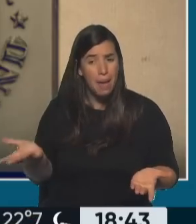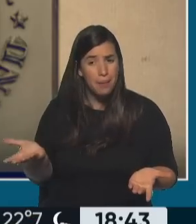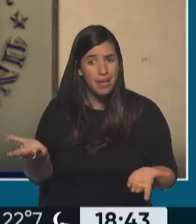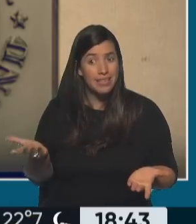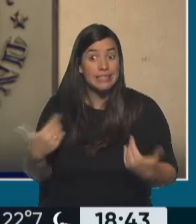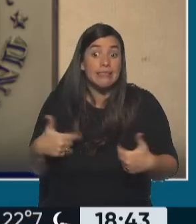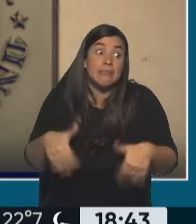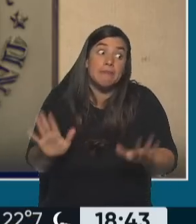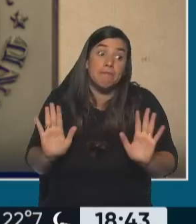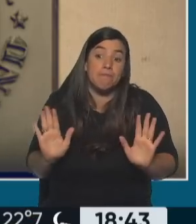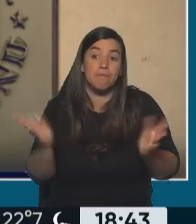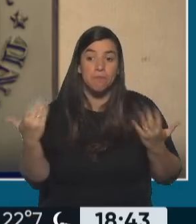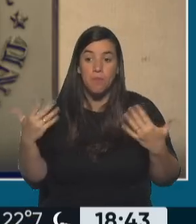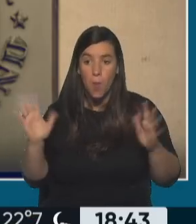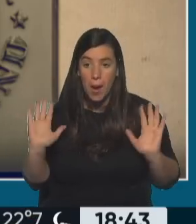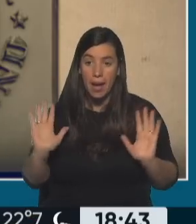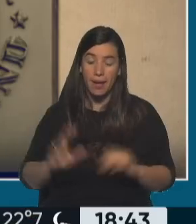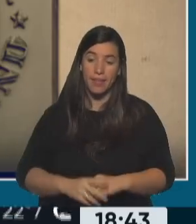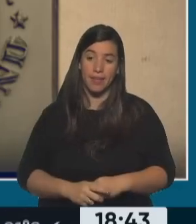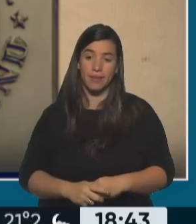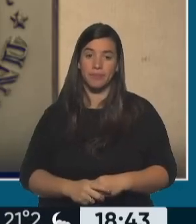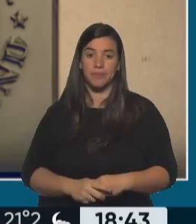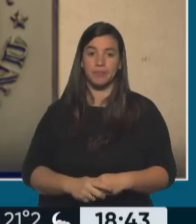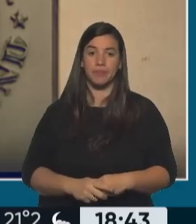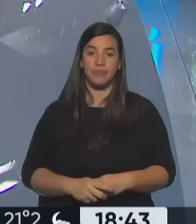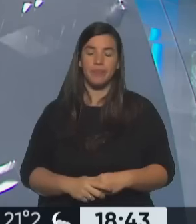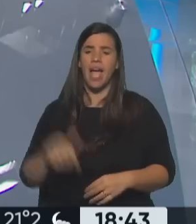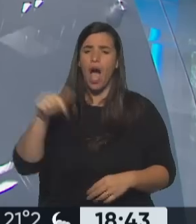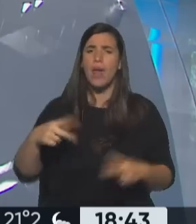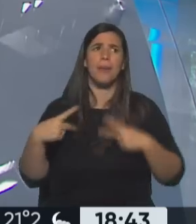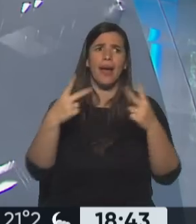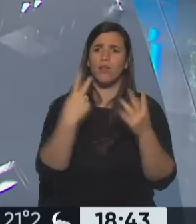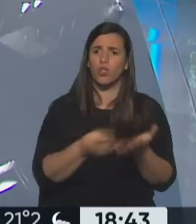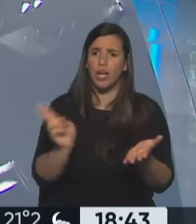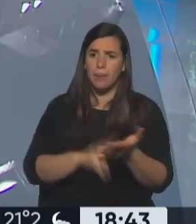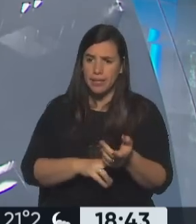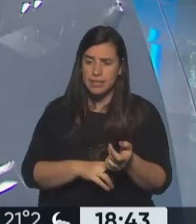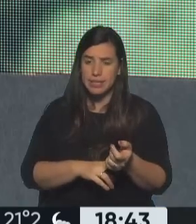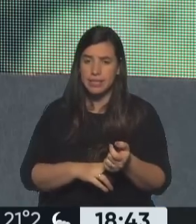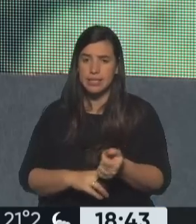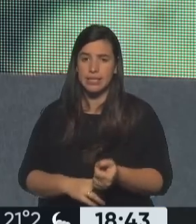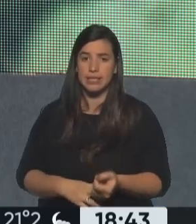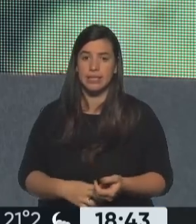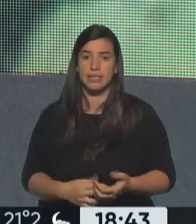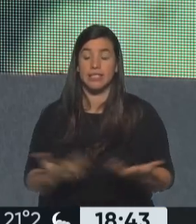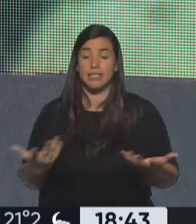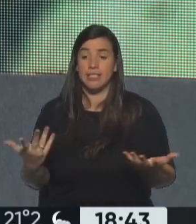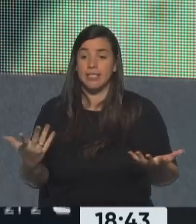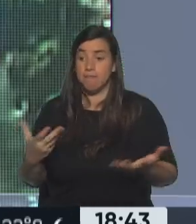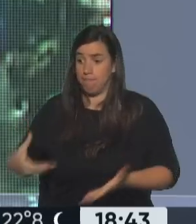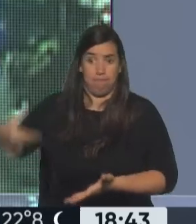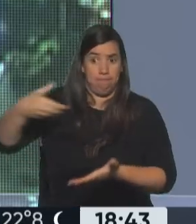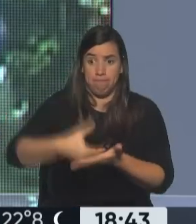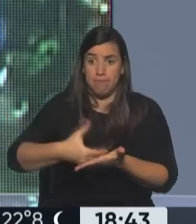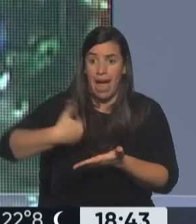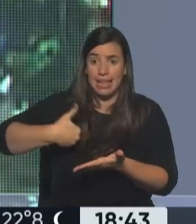de la reacción de estos economistas macristas muy preocupados. Que están diciendo no le den más desembolsos a la